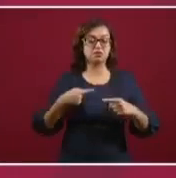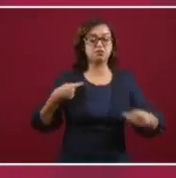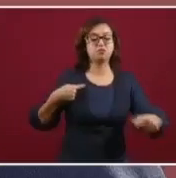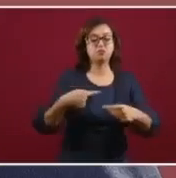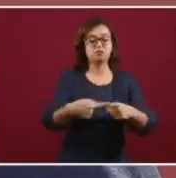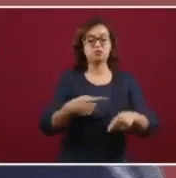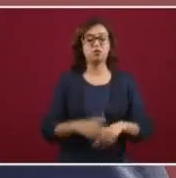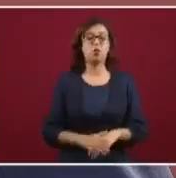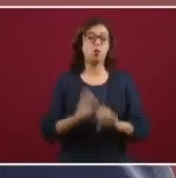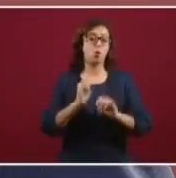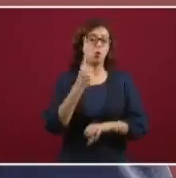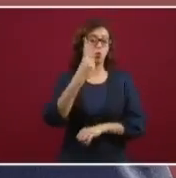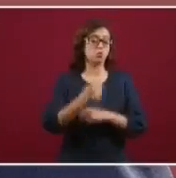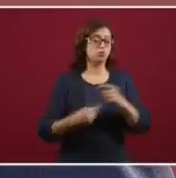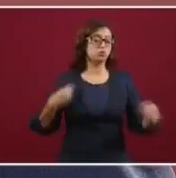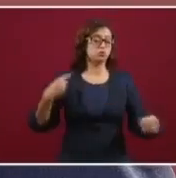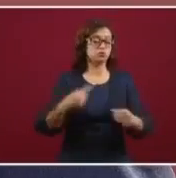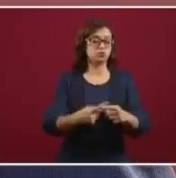o 1 siglo.